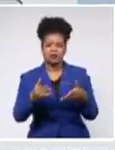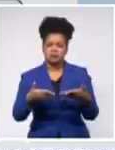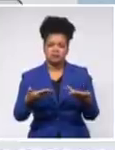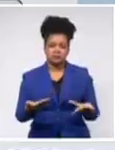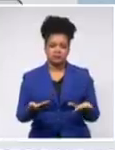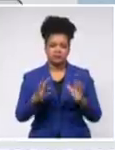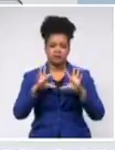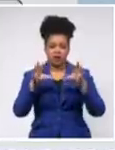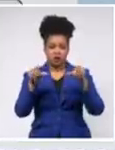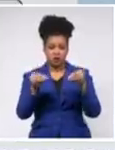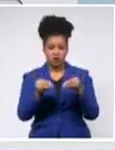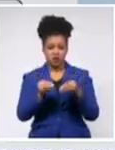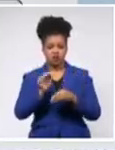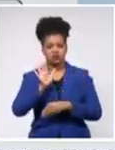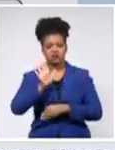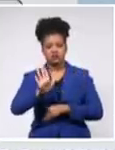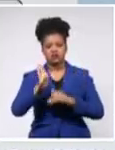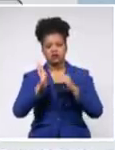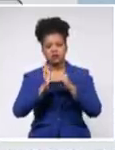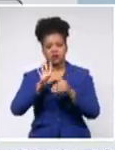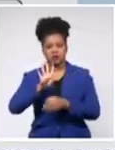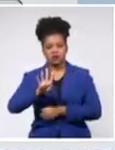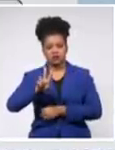5.457 resultaron positivas,